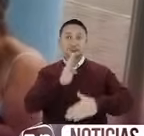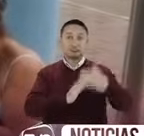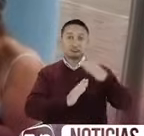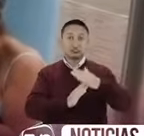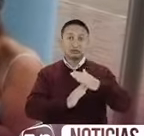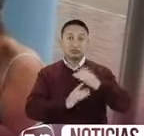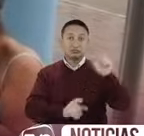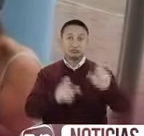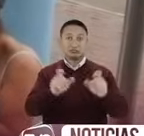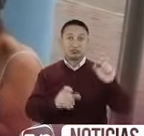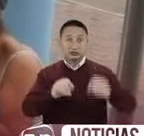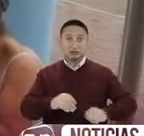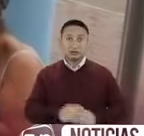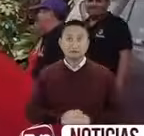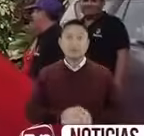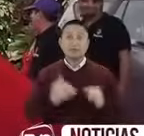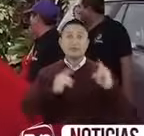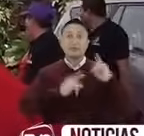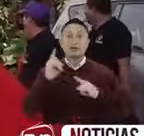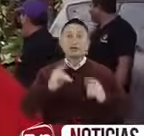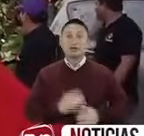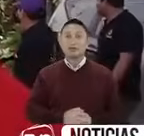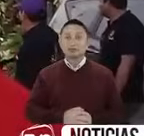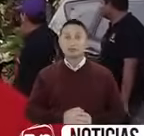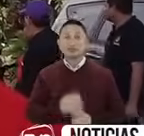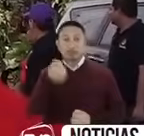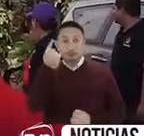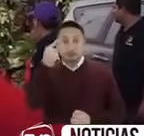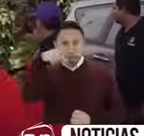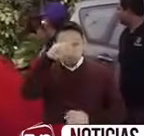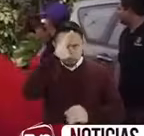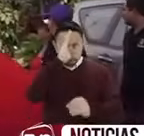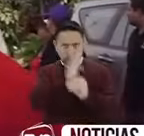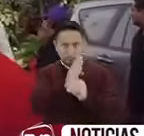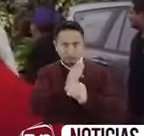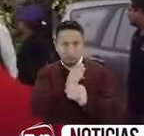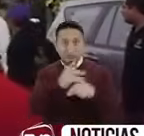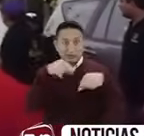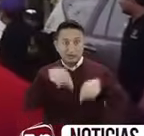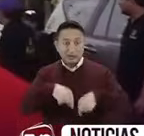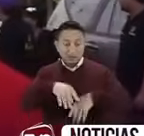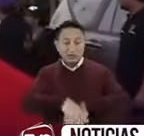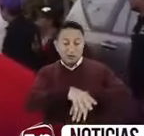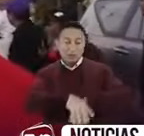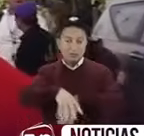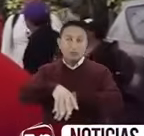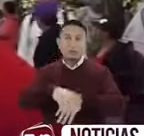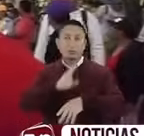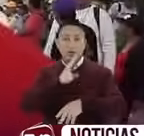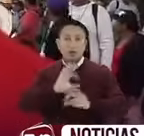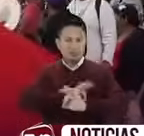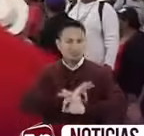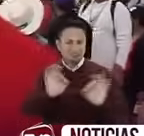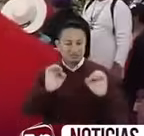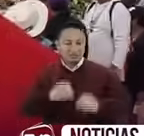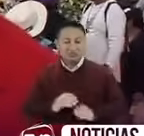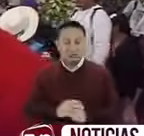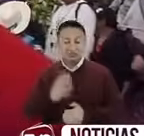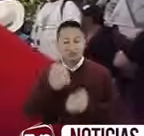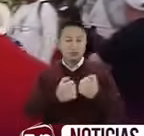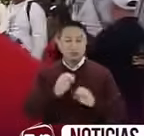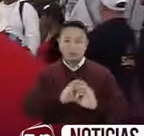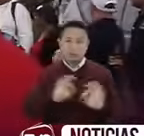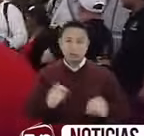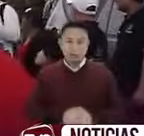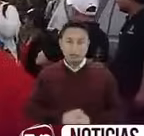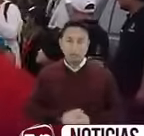para Salinas. ¿Entendieron cuál es el objetivo de pasar un carnaval sin agua, sin desmanes y sin problemas? Era por esto,